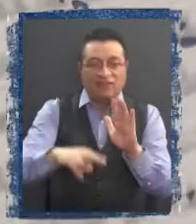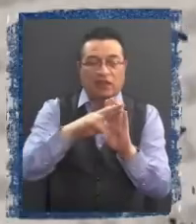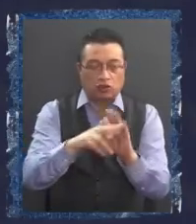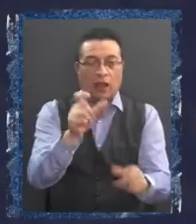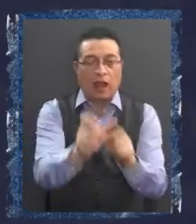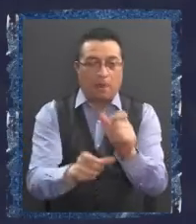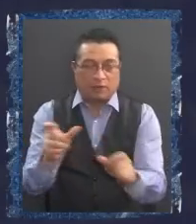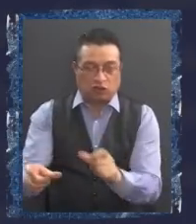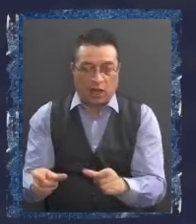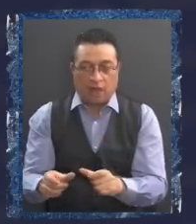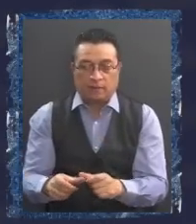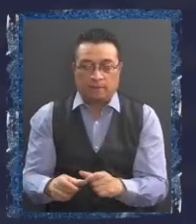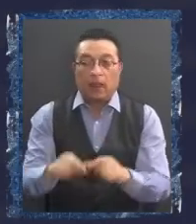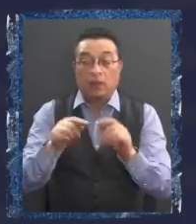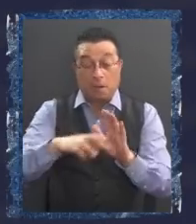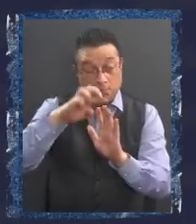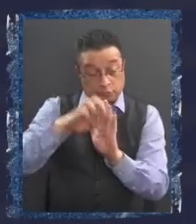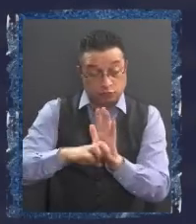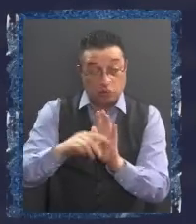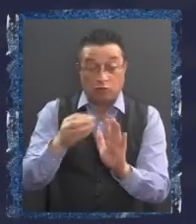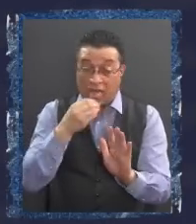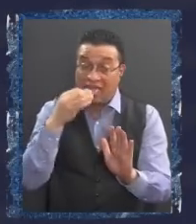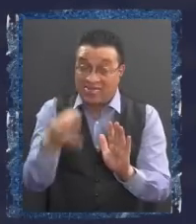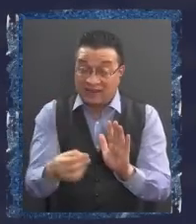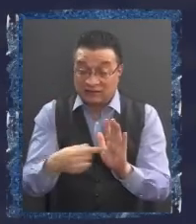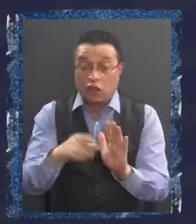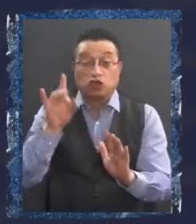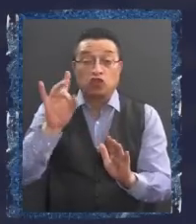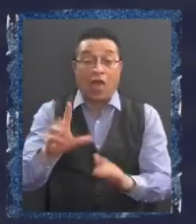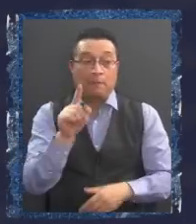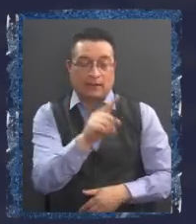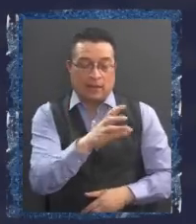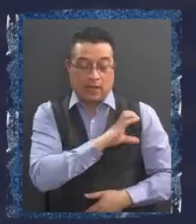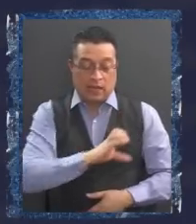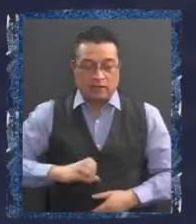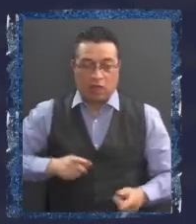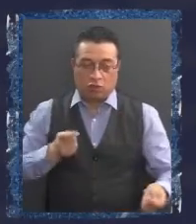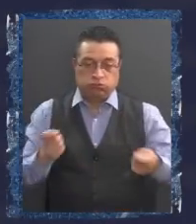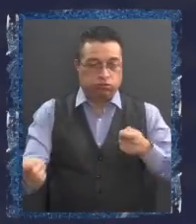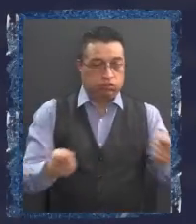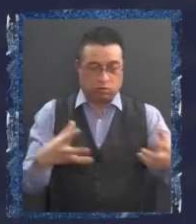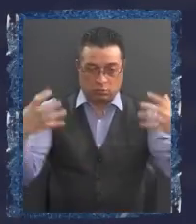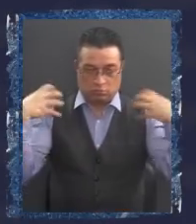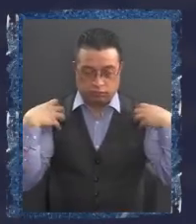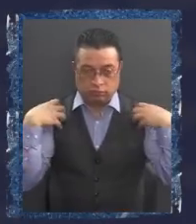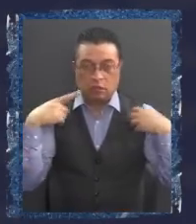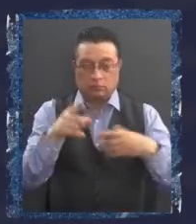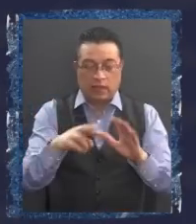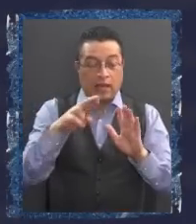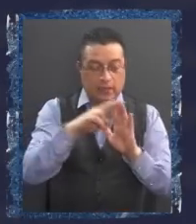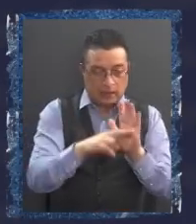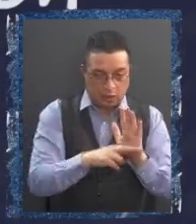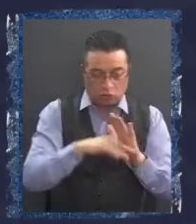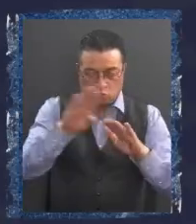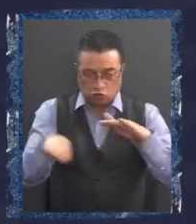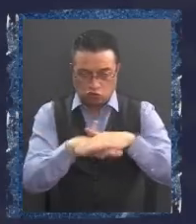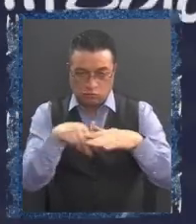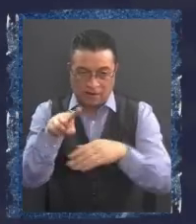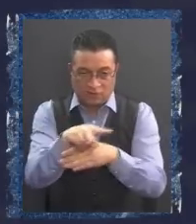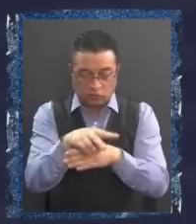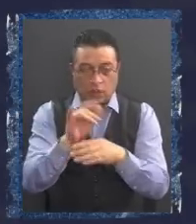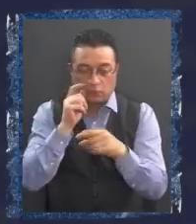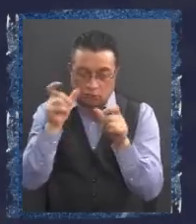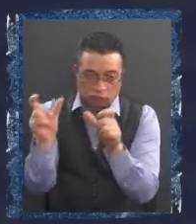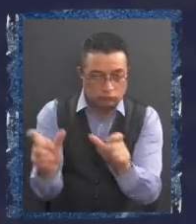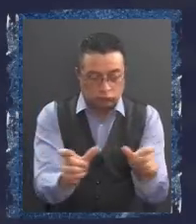personas. El proyecto establece que solo el Estado puede dirigir este sistema, incluyendo la regulación, supervisión y